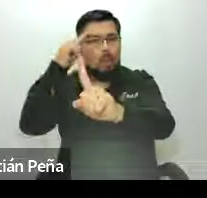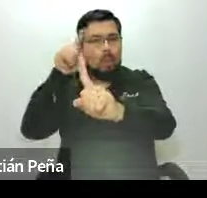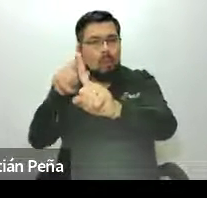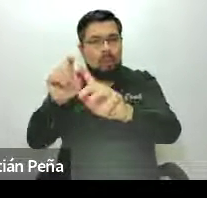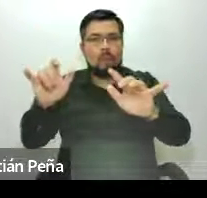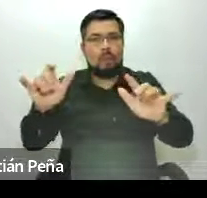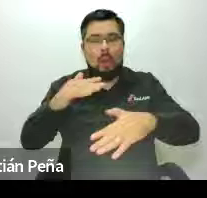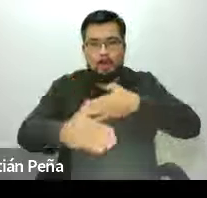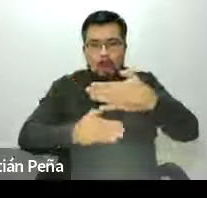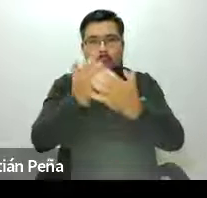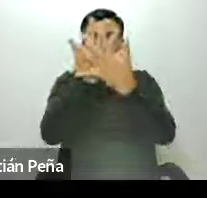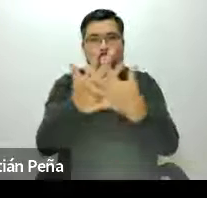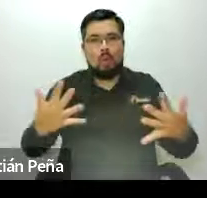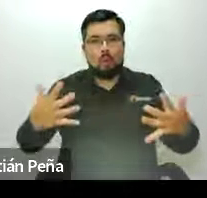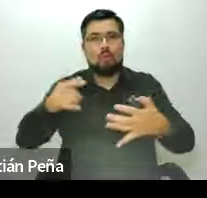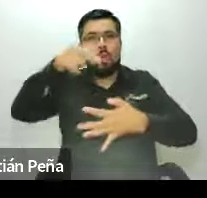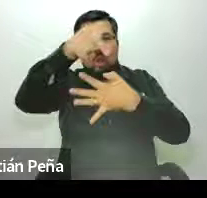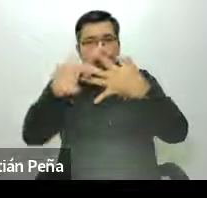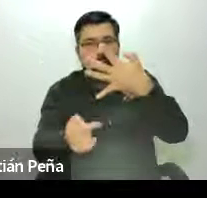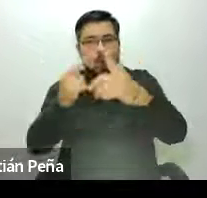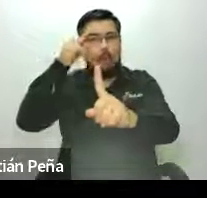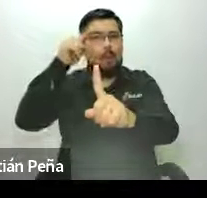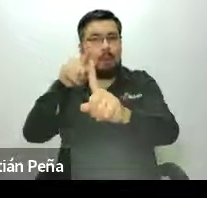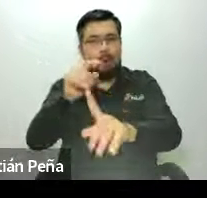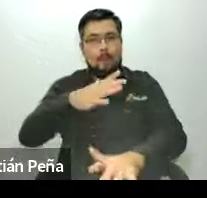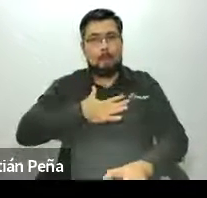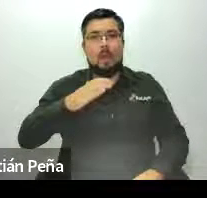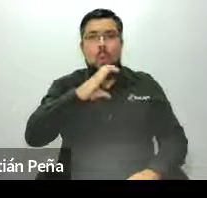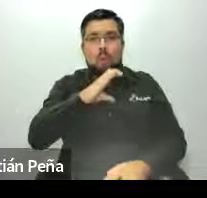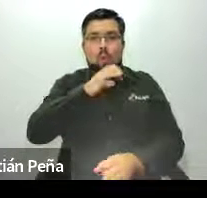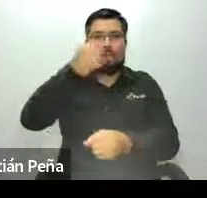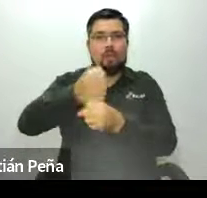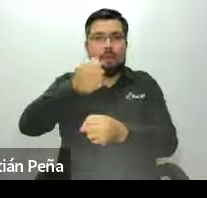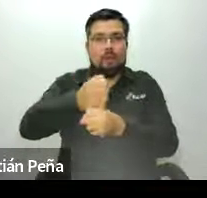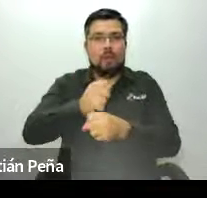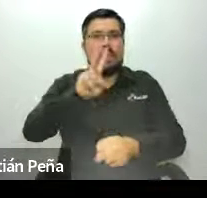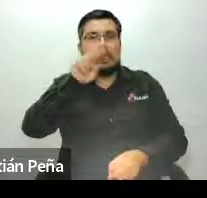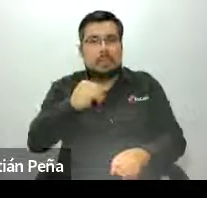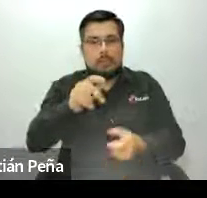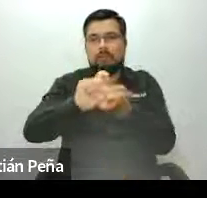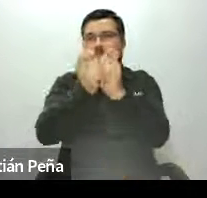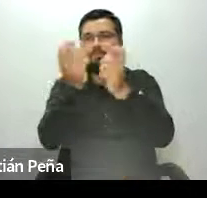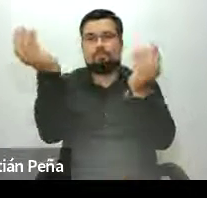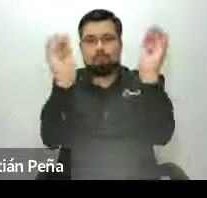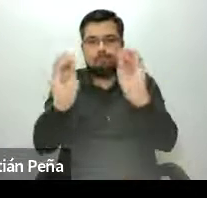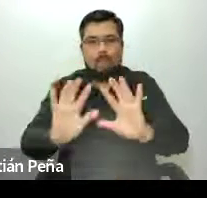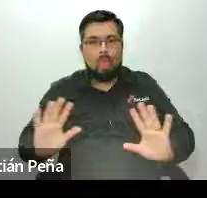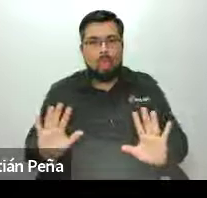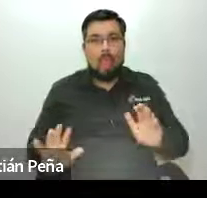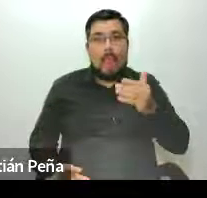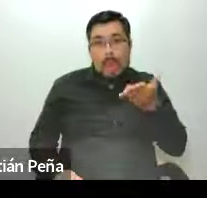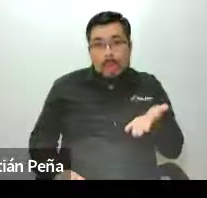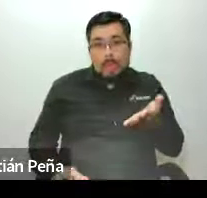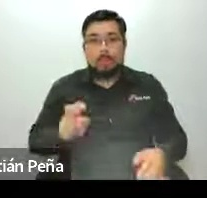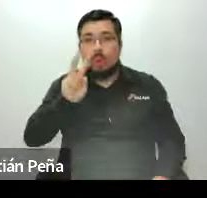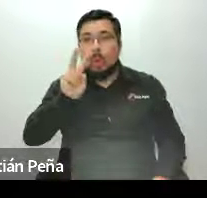estos objetivos los puedo trabajar con mi curso, sin hacer mayor adecuación. Entonces, si eso es así, yo tendría que ir a mirar si a lo